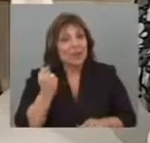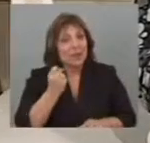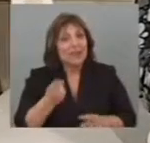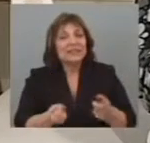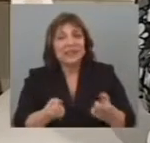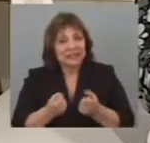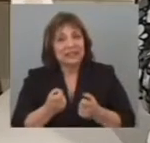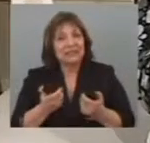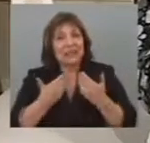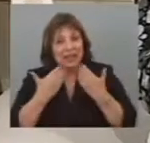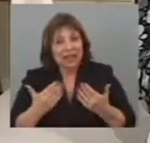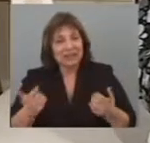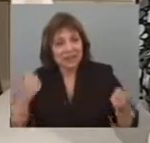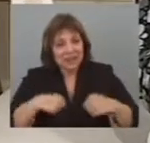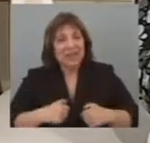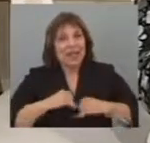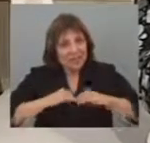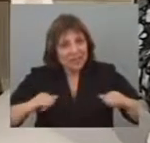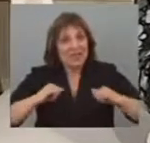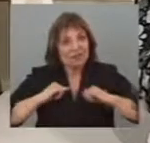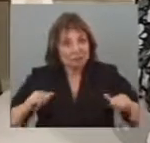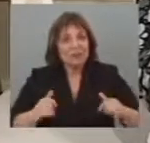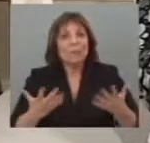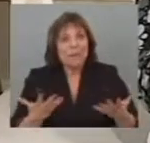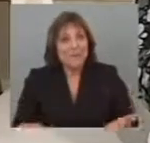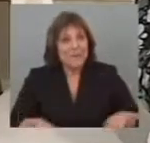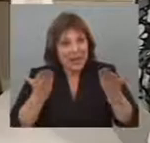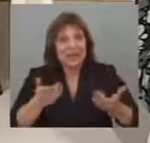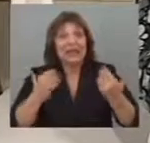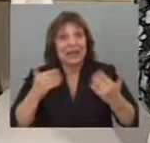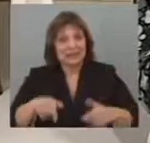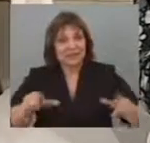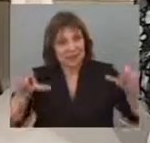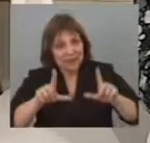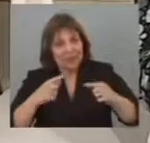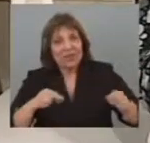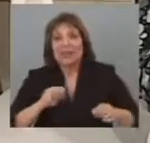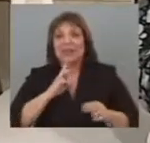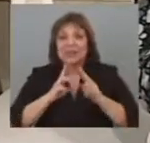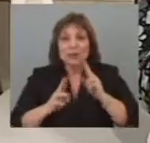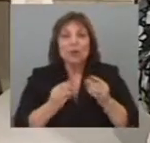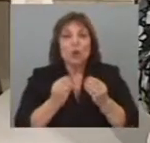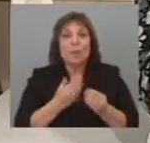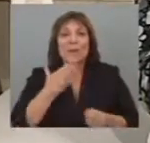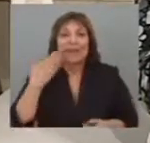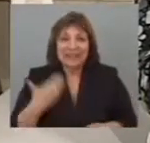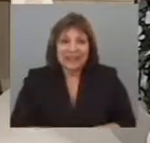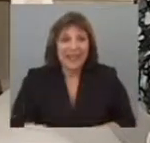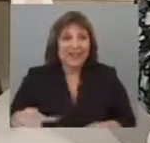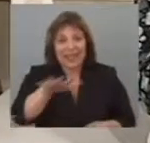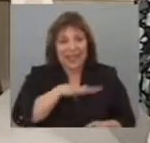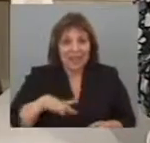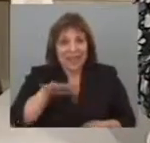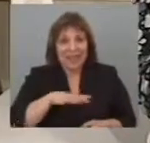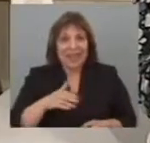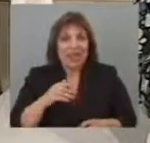absolutamente necesarios que a los cuales necesitamos llegar para difundir las respuestas y dar mayor sensibilidad a la población frente a este